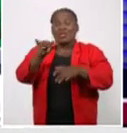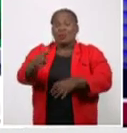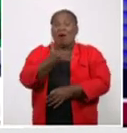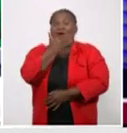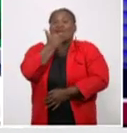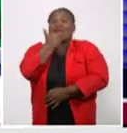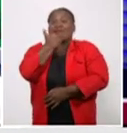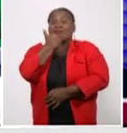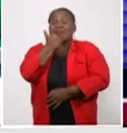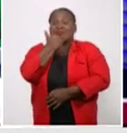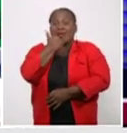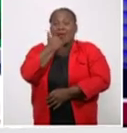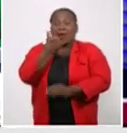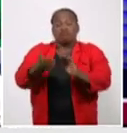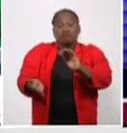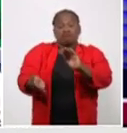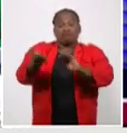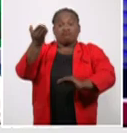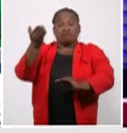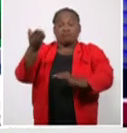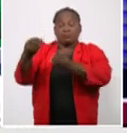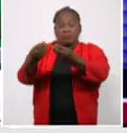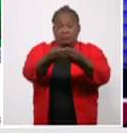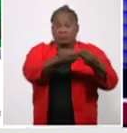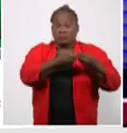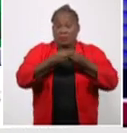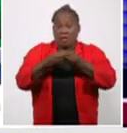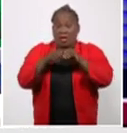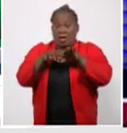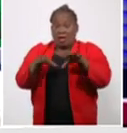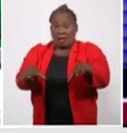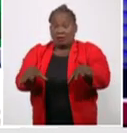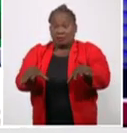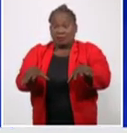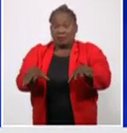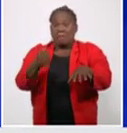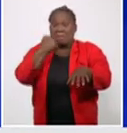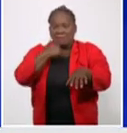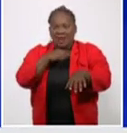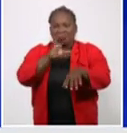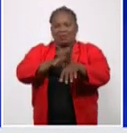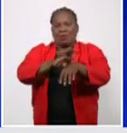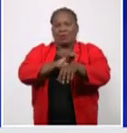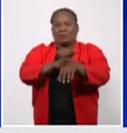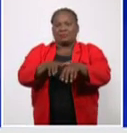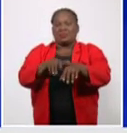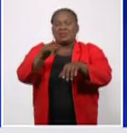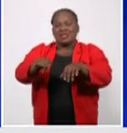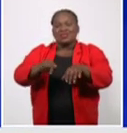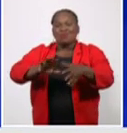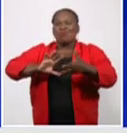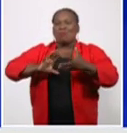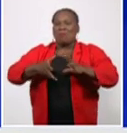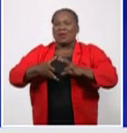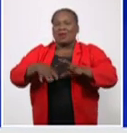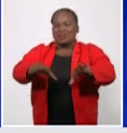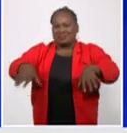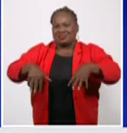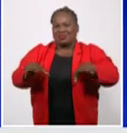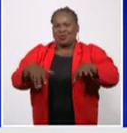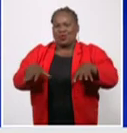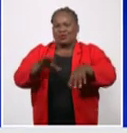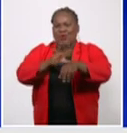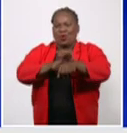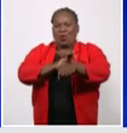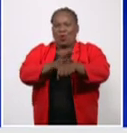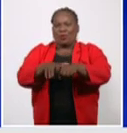que incrementaría la transmisión, que ya es bastante elevada. Claro, complicaría el escenario epidemiológico actual. Bueno, le